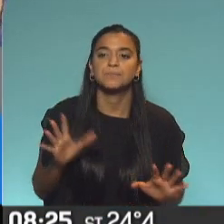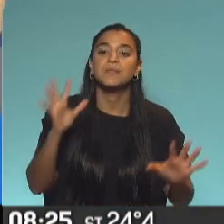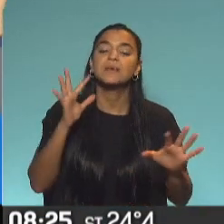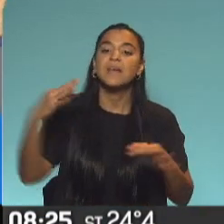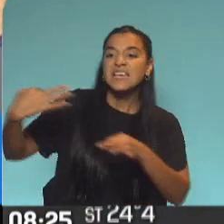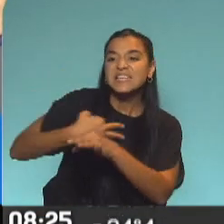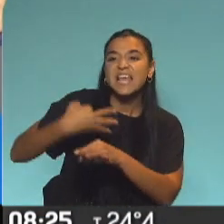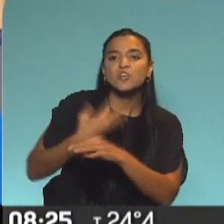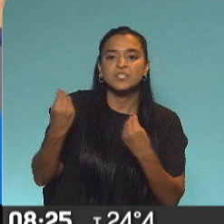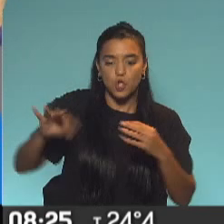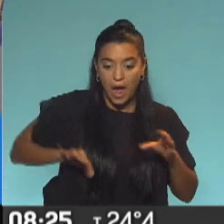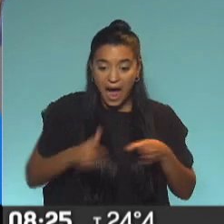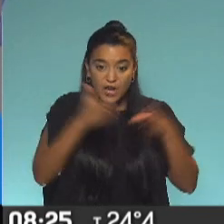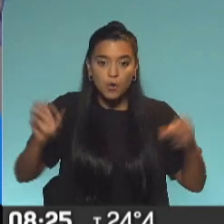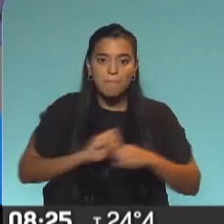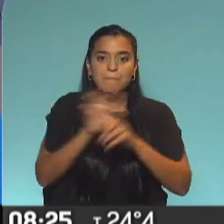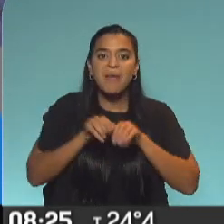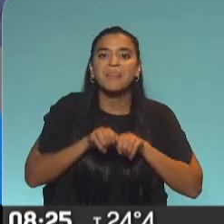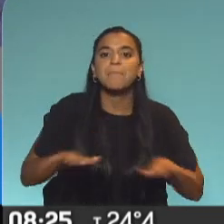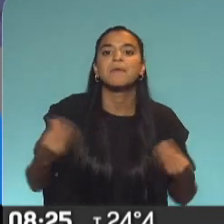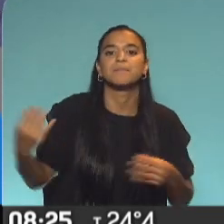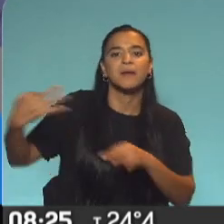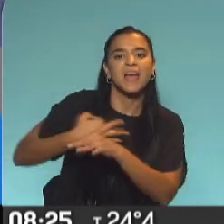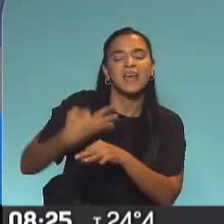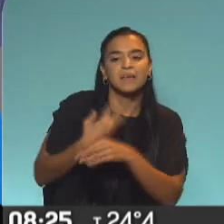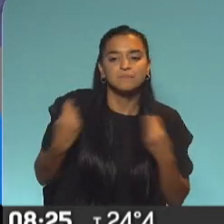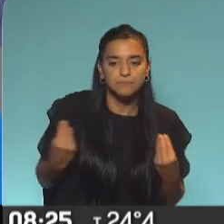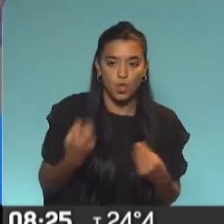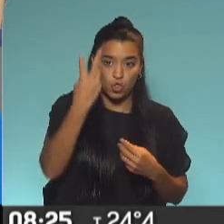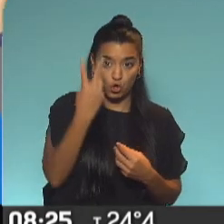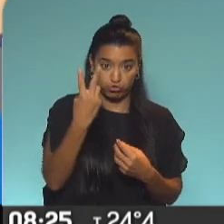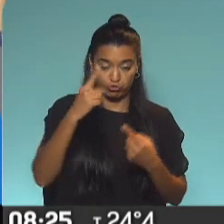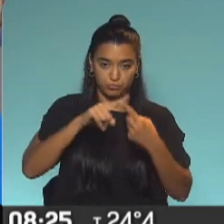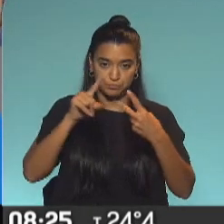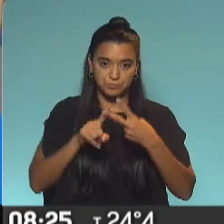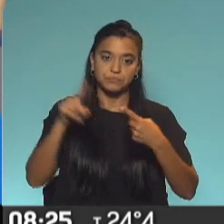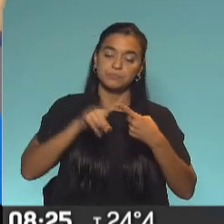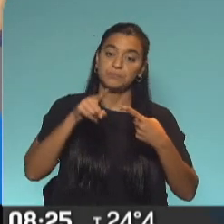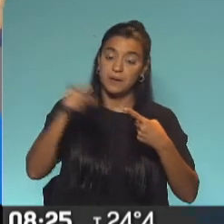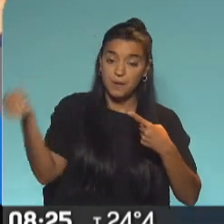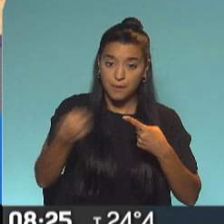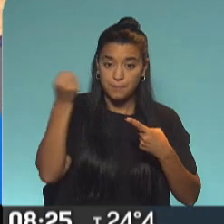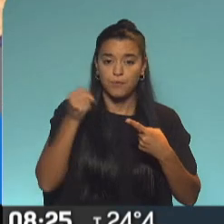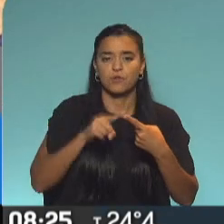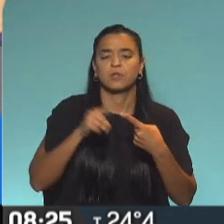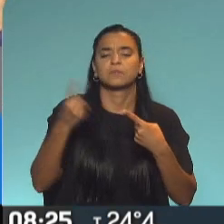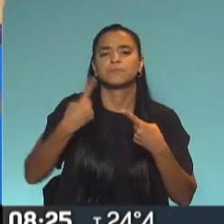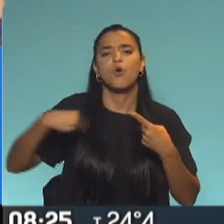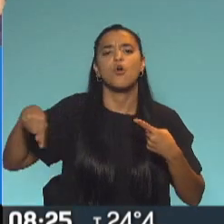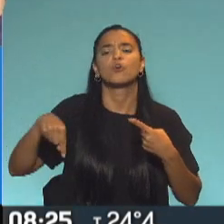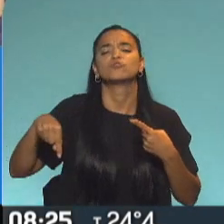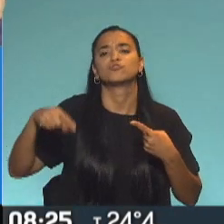enseñanzas que nos deja este año de pandemia. Fueron de dos tipos. Por un lado, la importancia de los factores